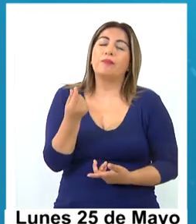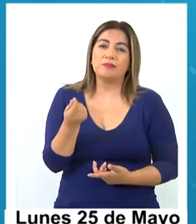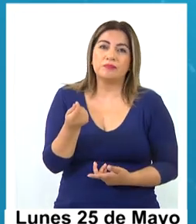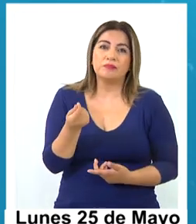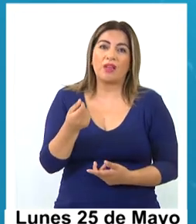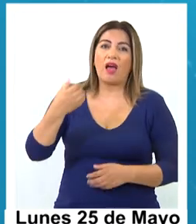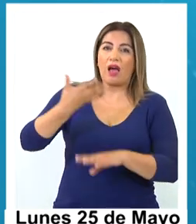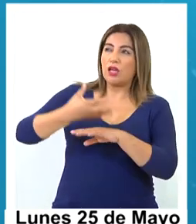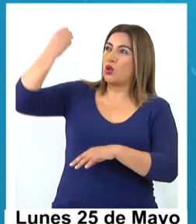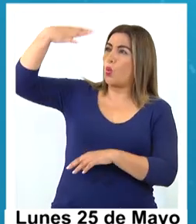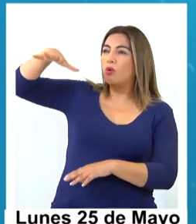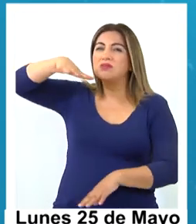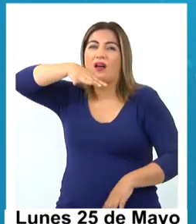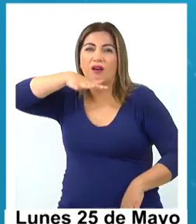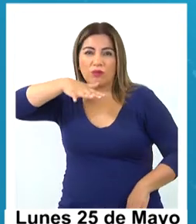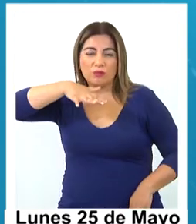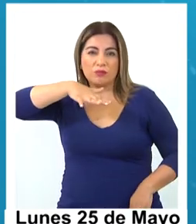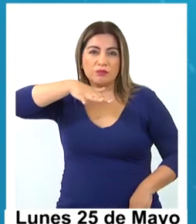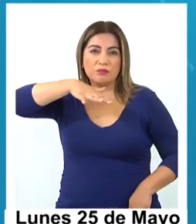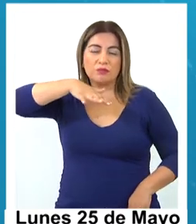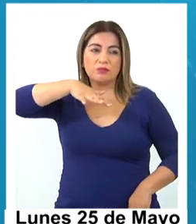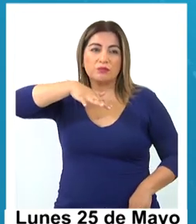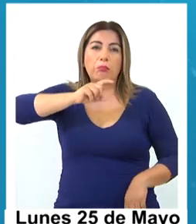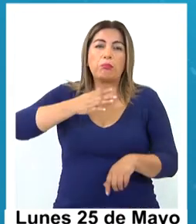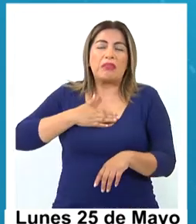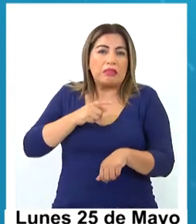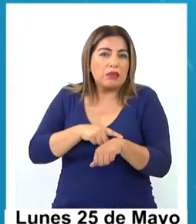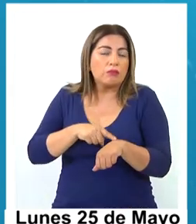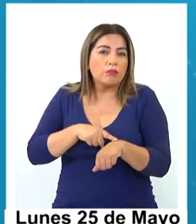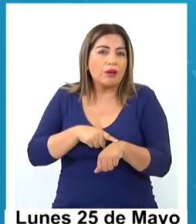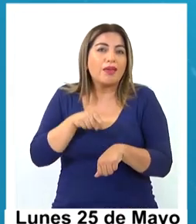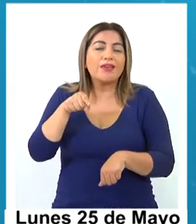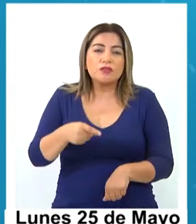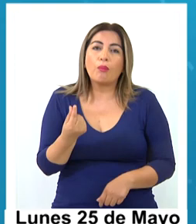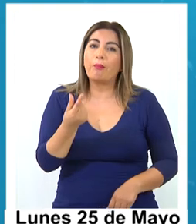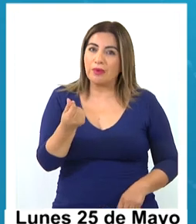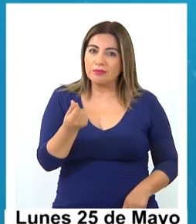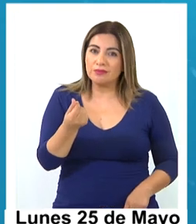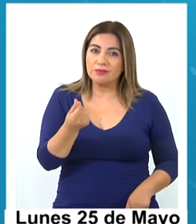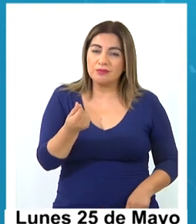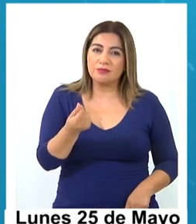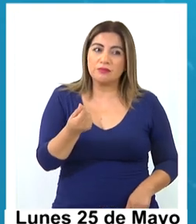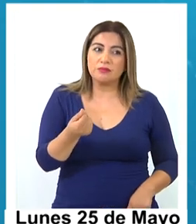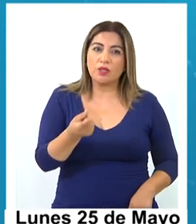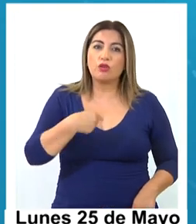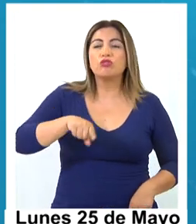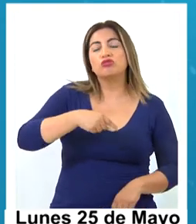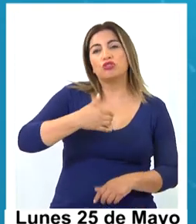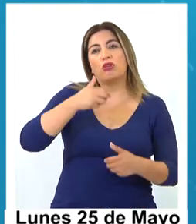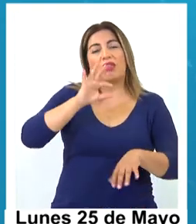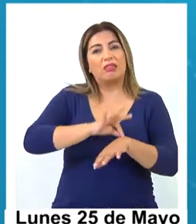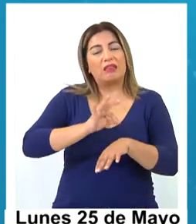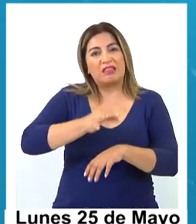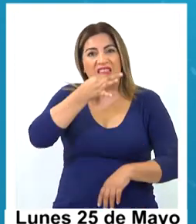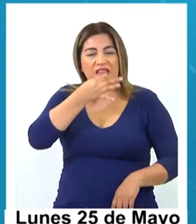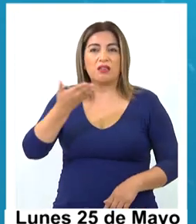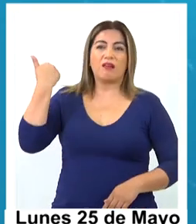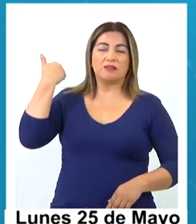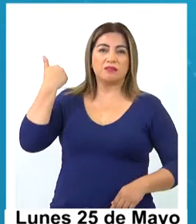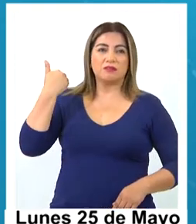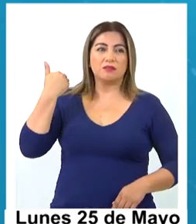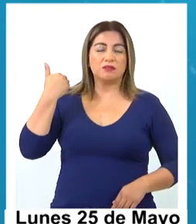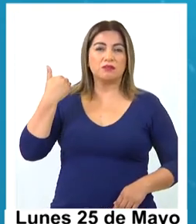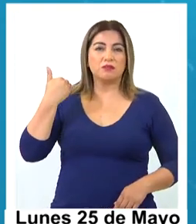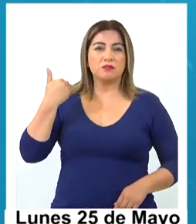ya ocupas los ocupas agua ocupadas tiempo eso también tiene que ser valorizado y nosotros antes por ejemplo tú